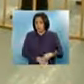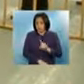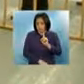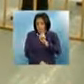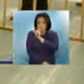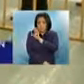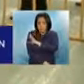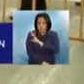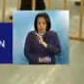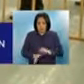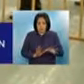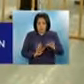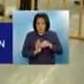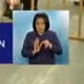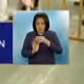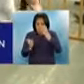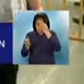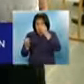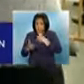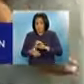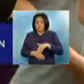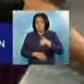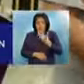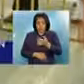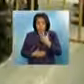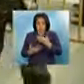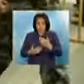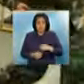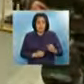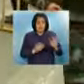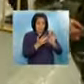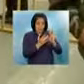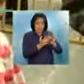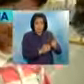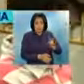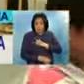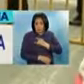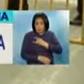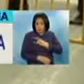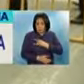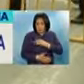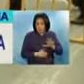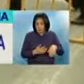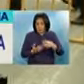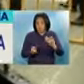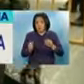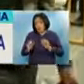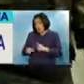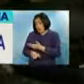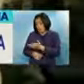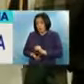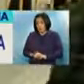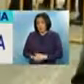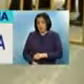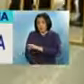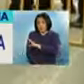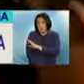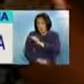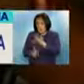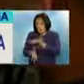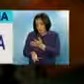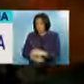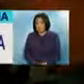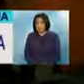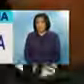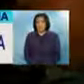está copiando toda la información para que se pronuncie después. ¿Han tenido contacto con la universidad para que les dé todo tipo de...? Pues eso lo maneja la fiscalía del caso,